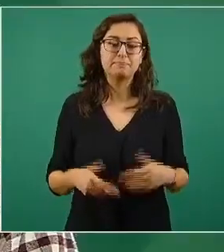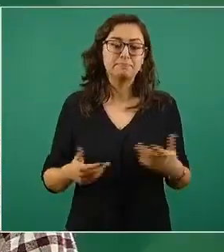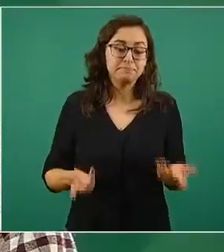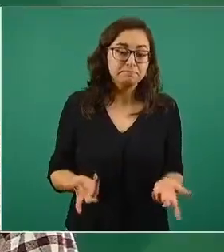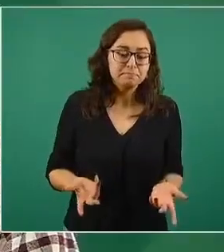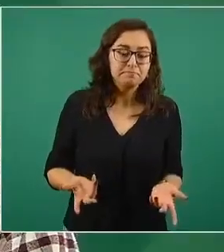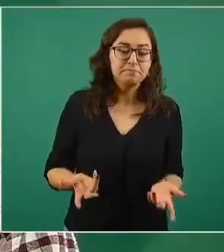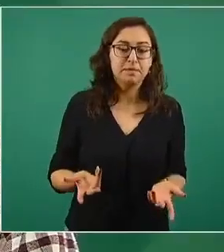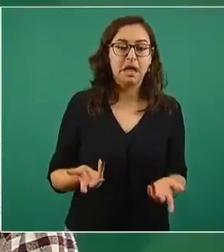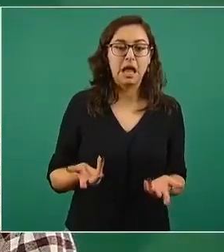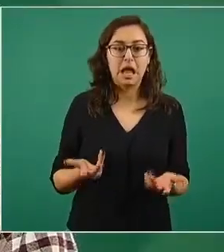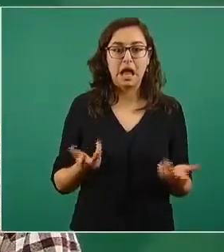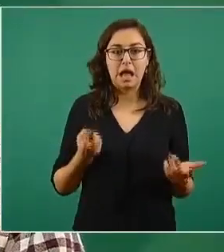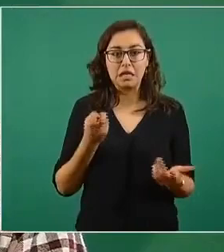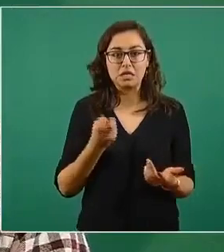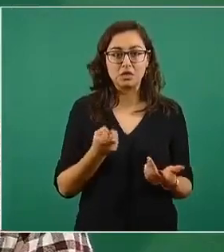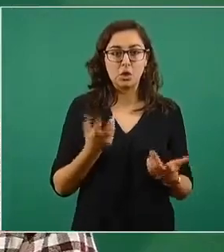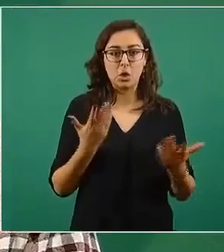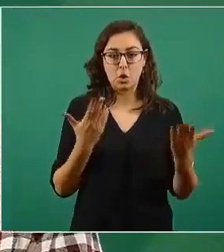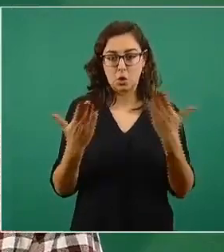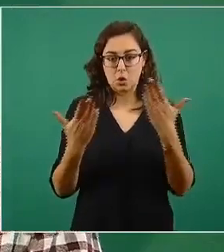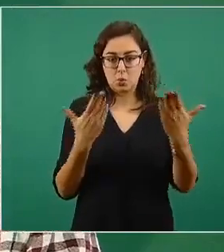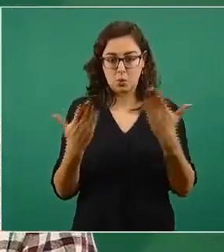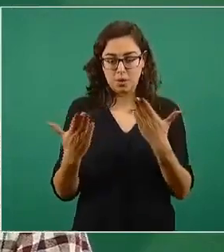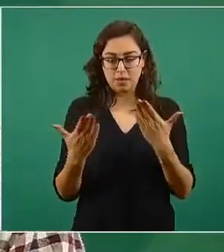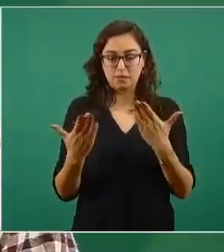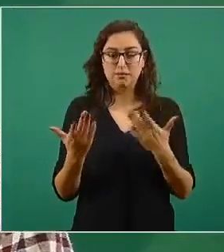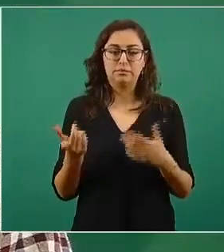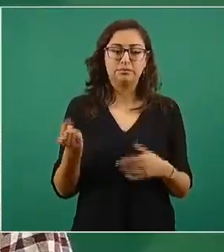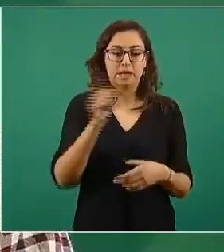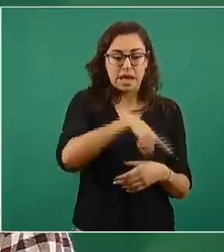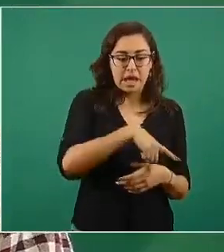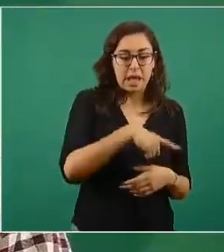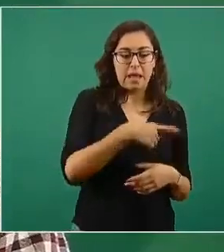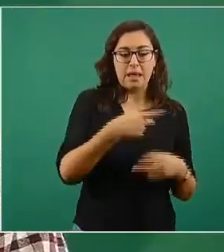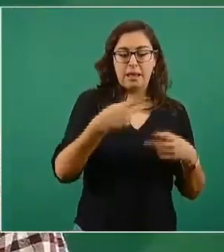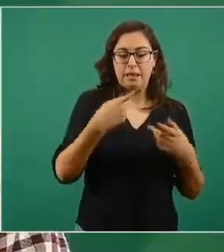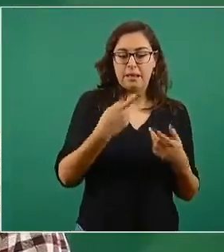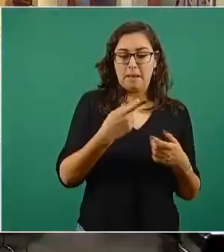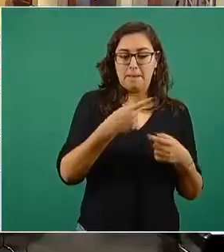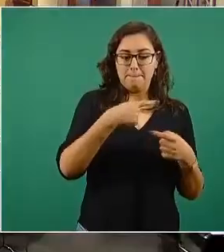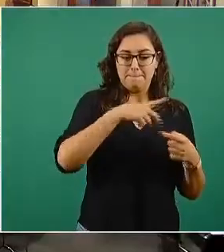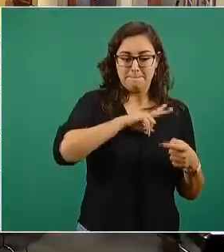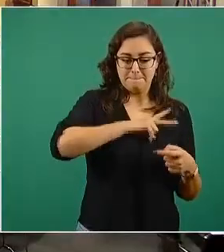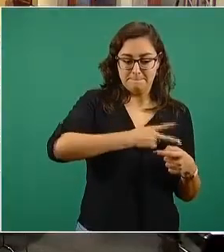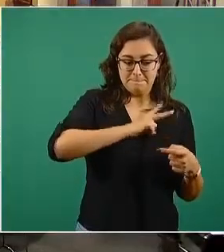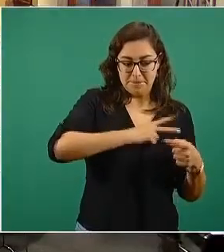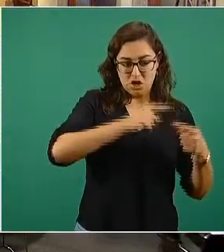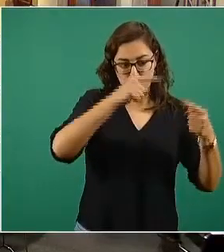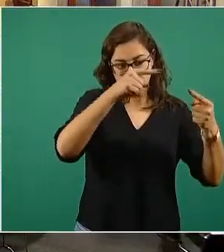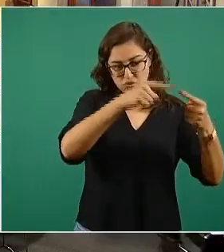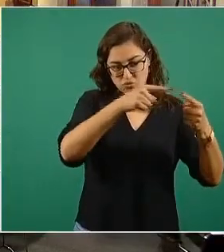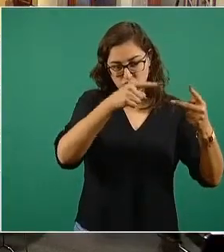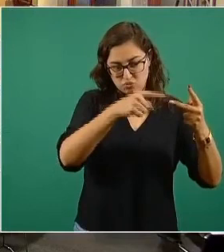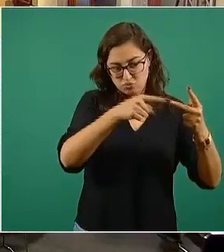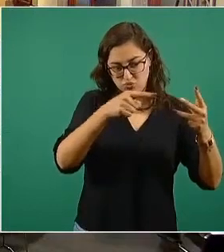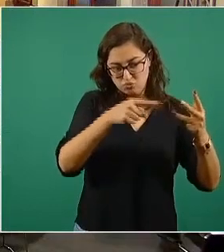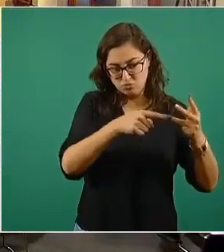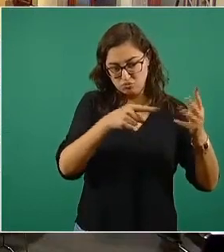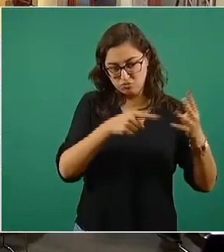Entonces, establecer una comparación entre la intensidad del daño que puede causar un agente infeccioso,